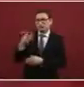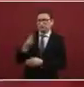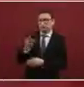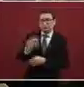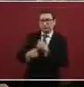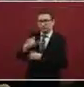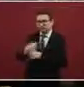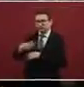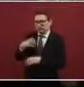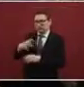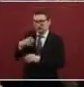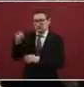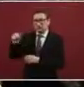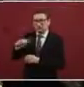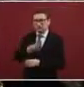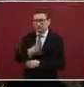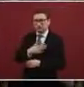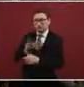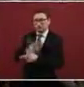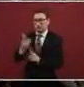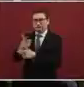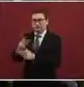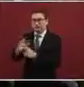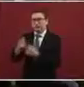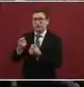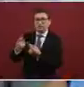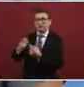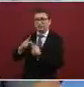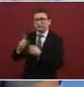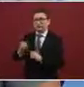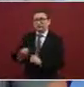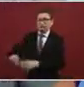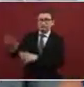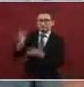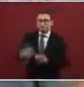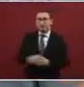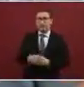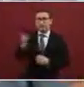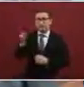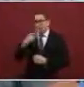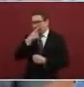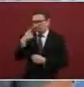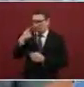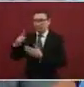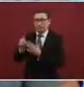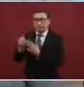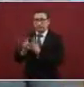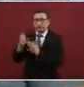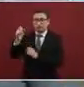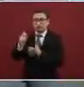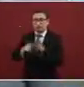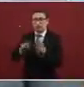las libertades por las que habían luchado y por las que habían tenido que abandonar nuestro país. Una democracia contenida en esa Constitución